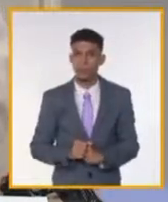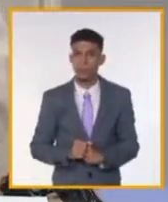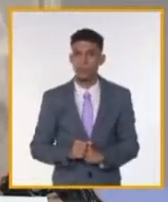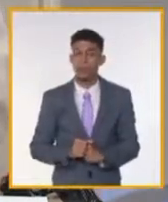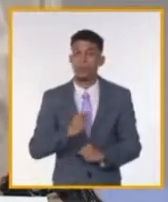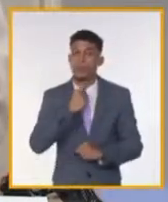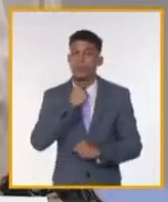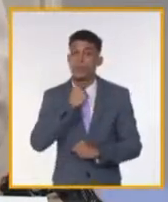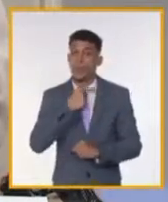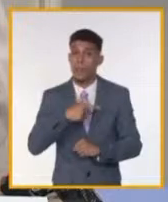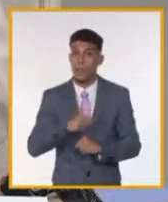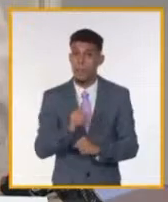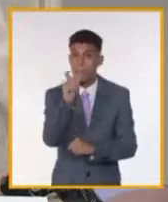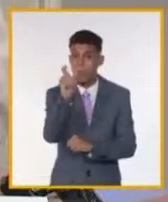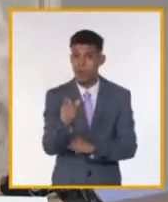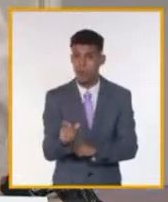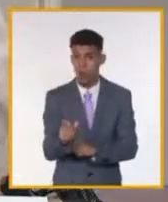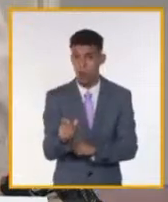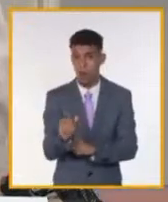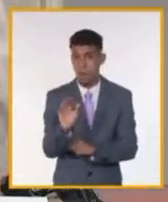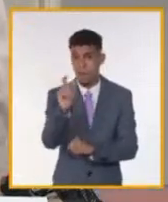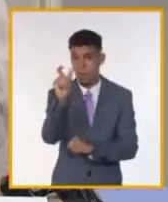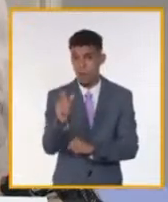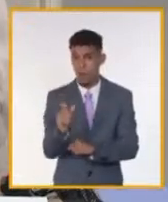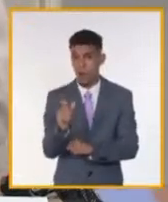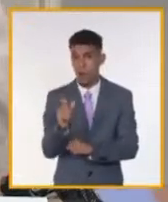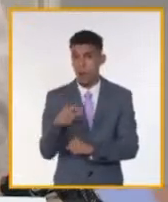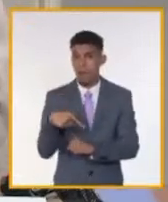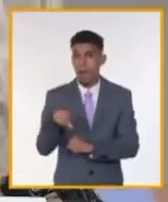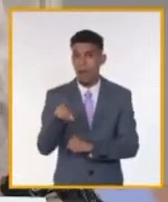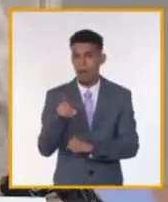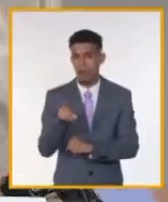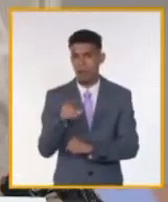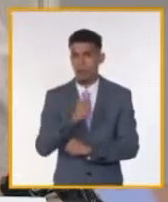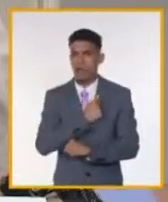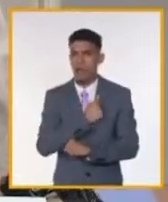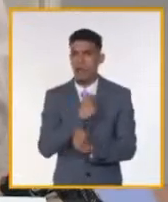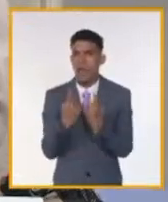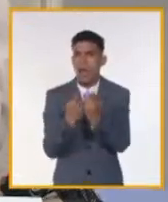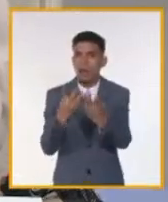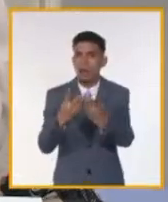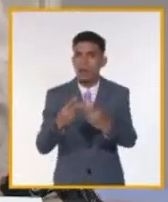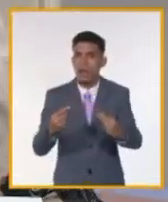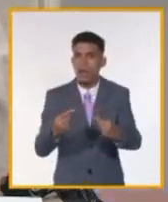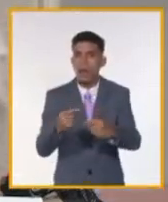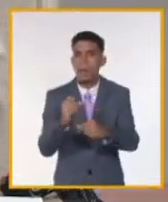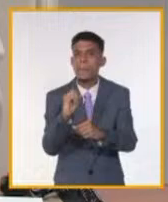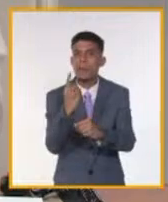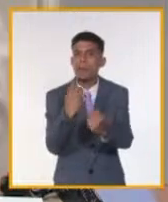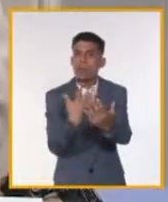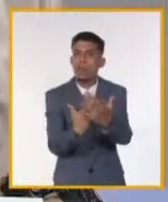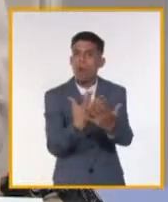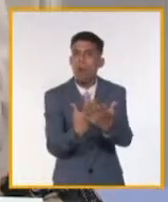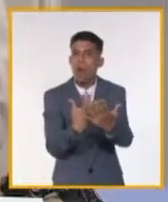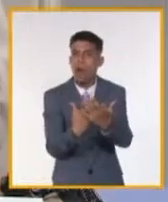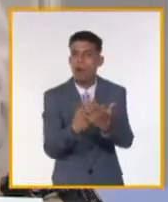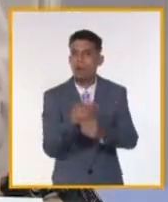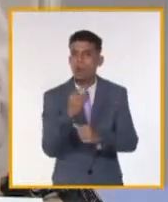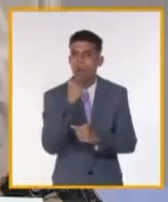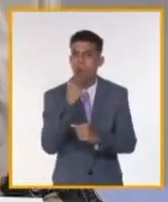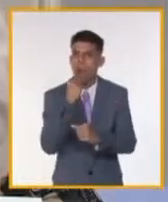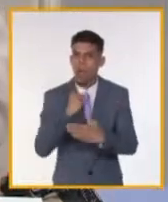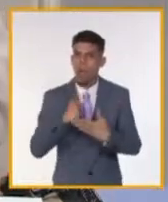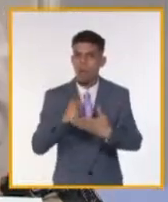la capacidad de procesamiento de ese mineral de manera sostenible, amigable con el medio ambiente, con el menor impacto posible y